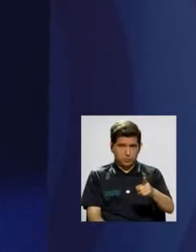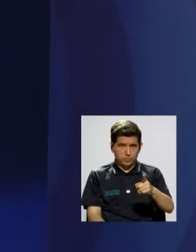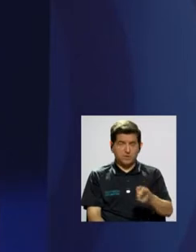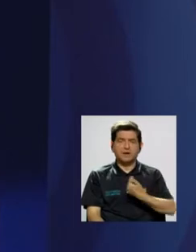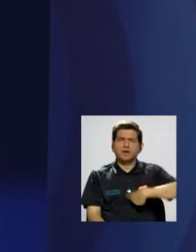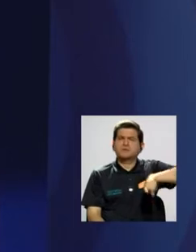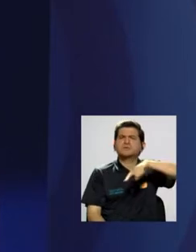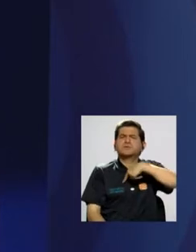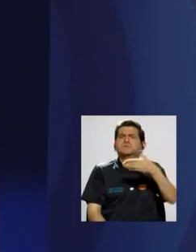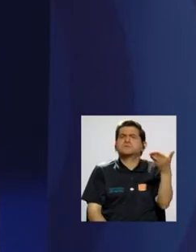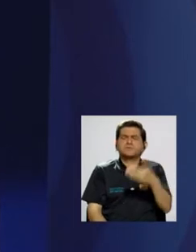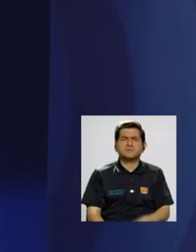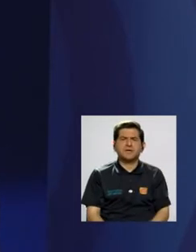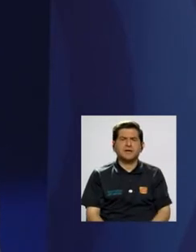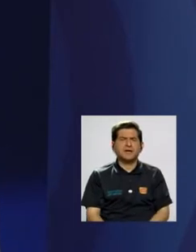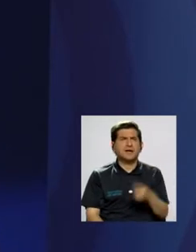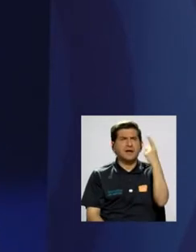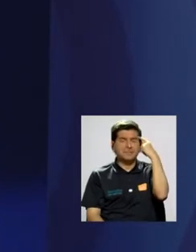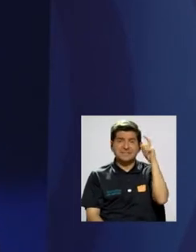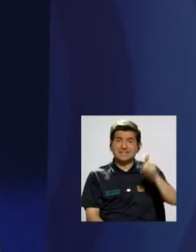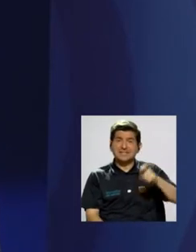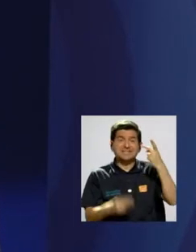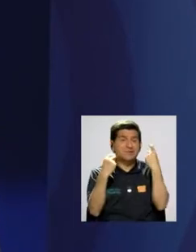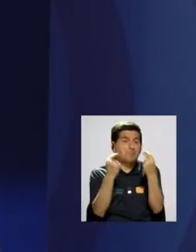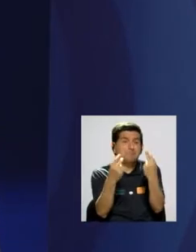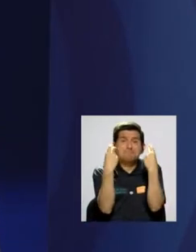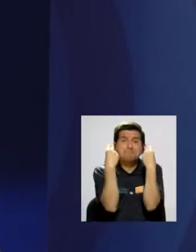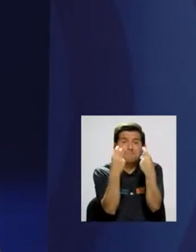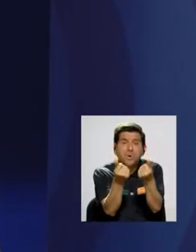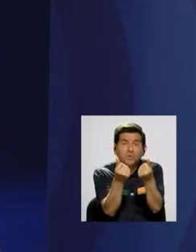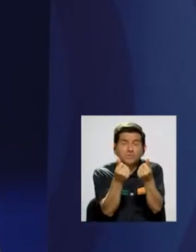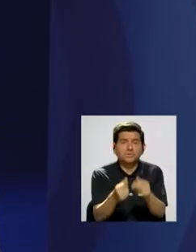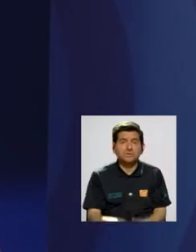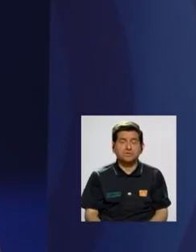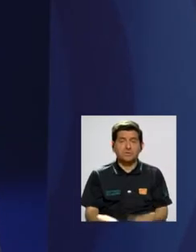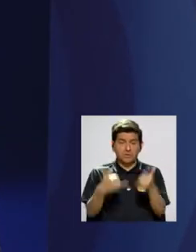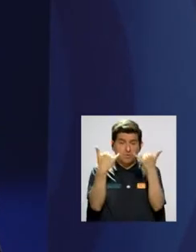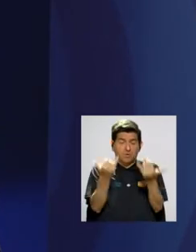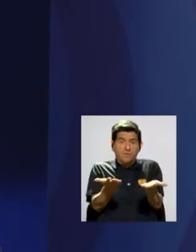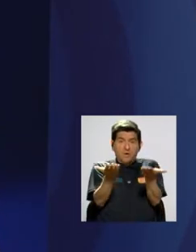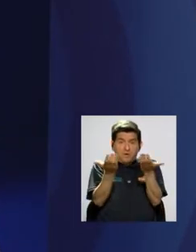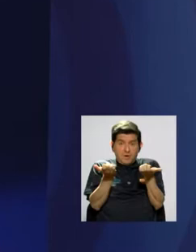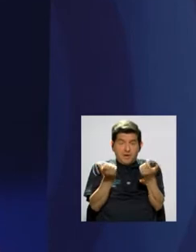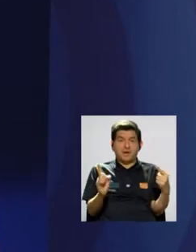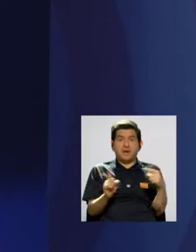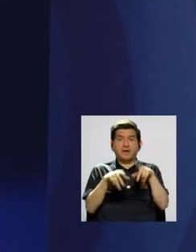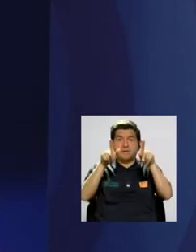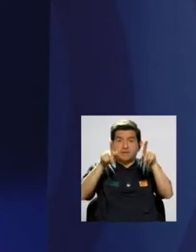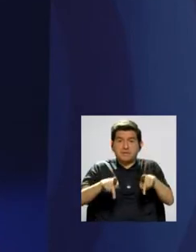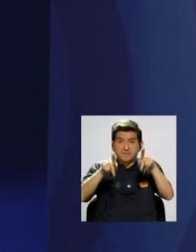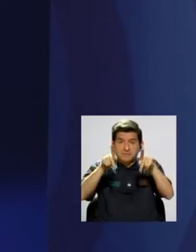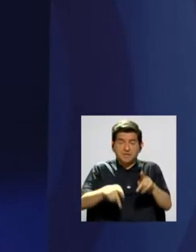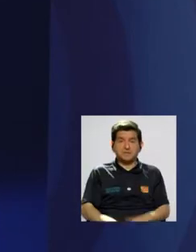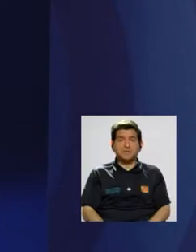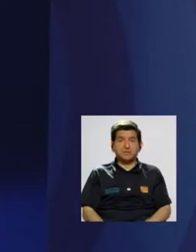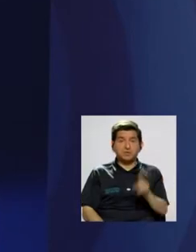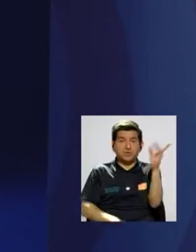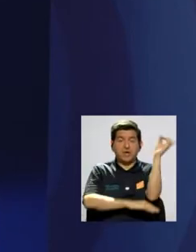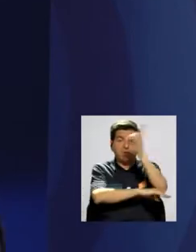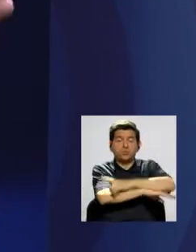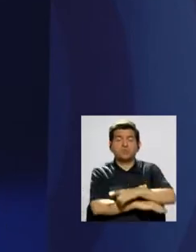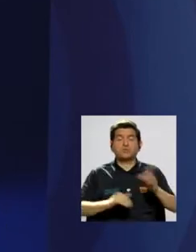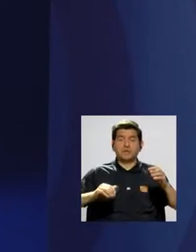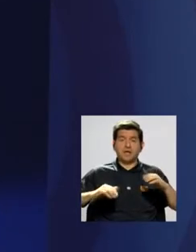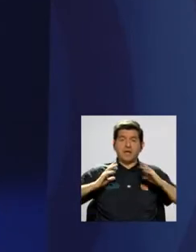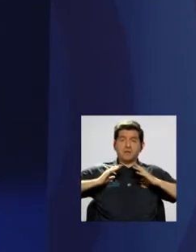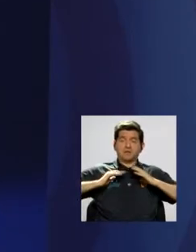efectivamente a plantearnos la urgencia. Que así como se ha querido ahora, ¿verdad?, hasta que la gente acortara un día sus